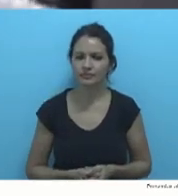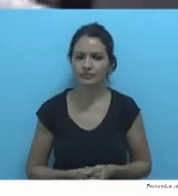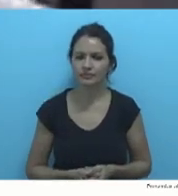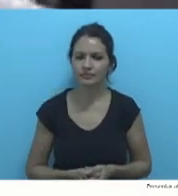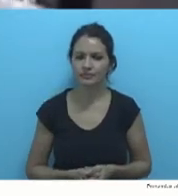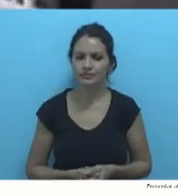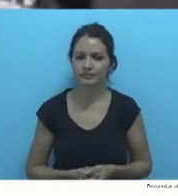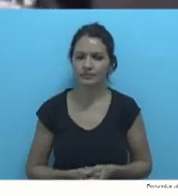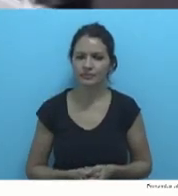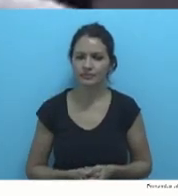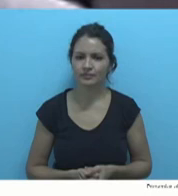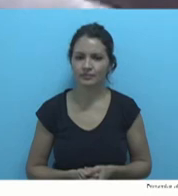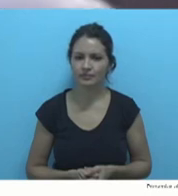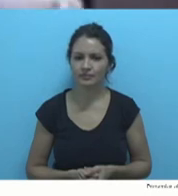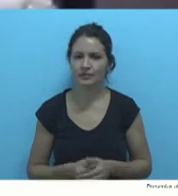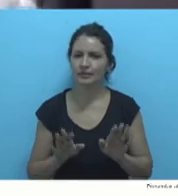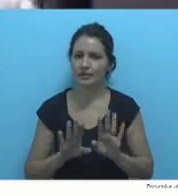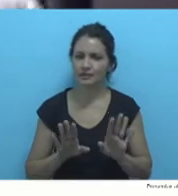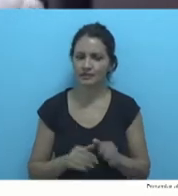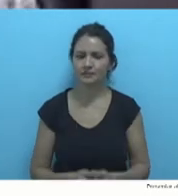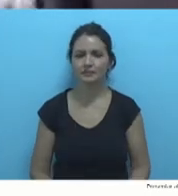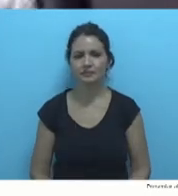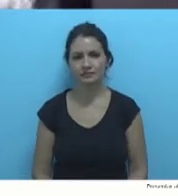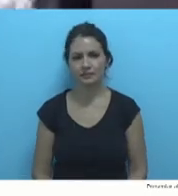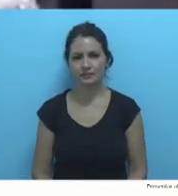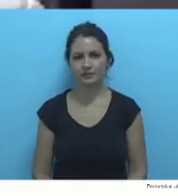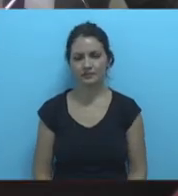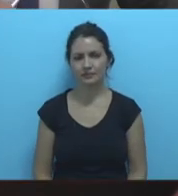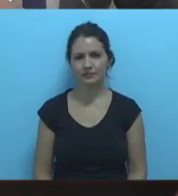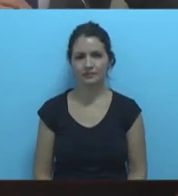del peronismo, como fue Roberto Rosúa.